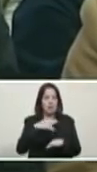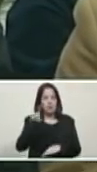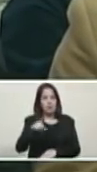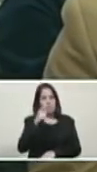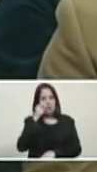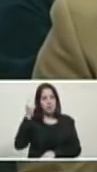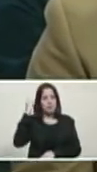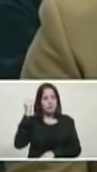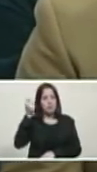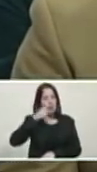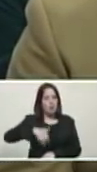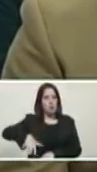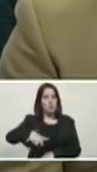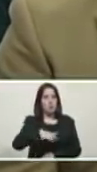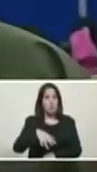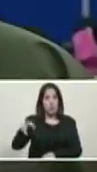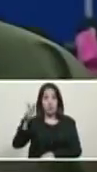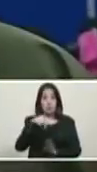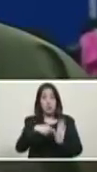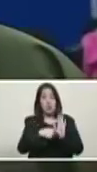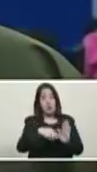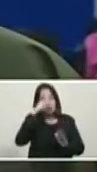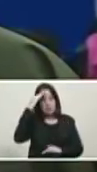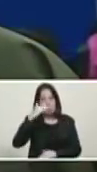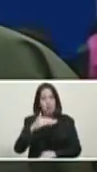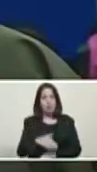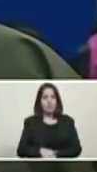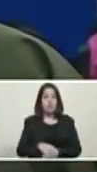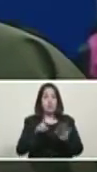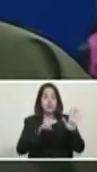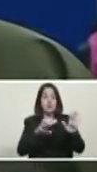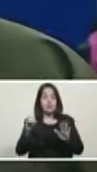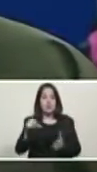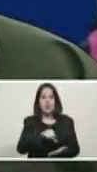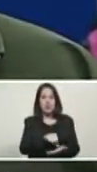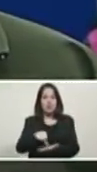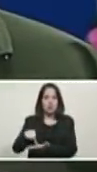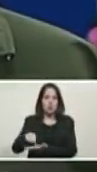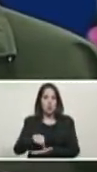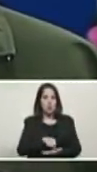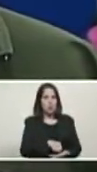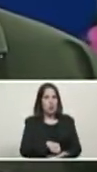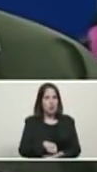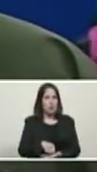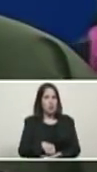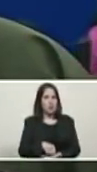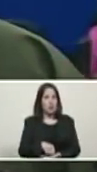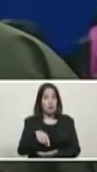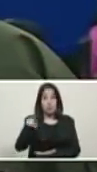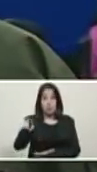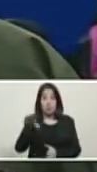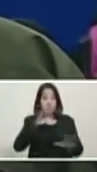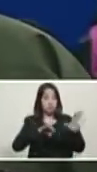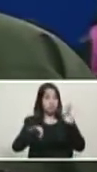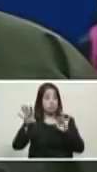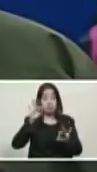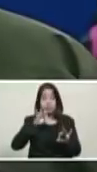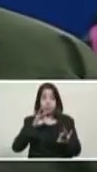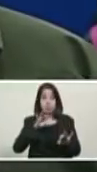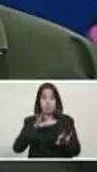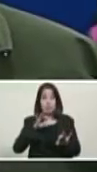venezuela precisamente las 60 ciudades que usted ha escogido mi comandante se concentra